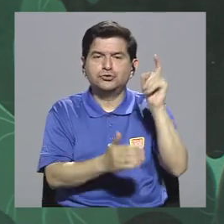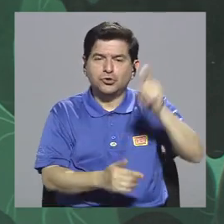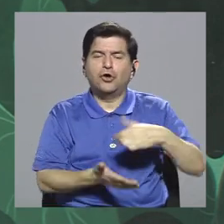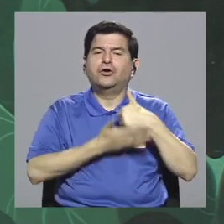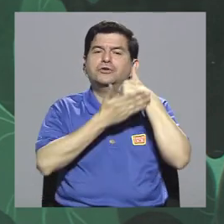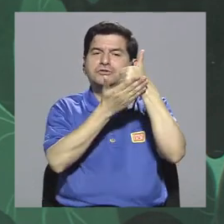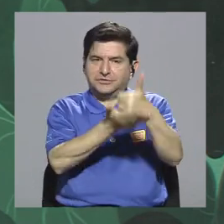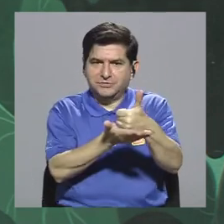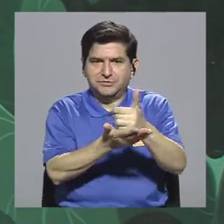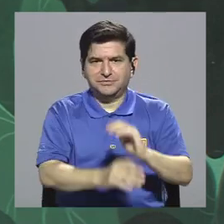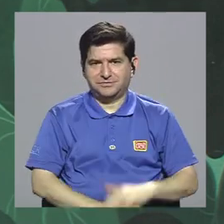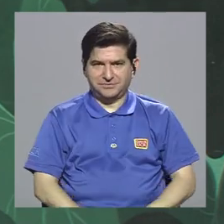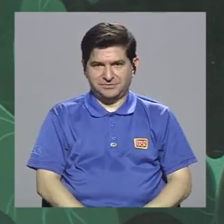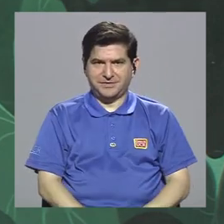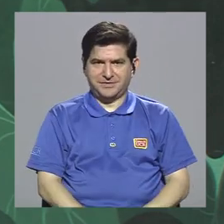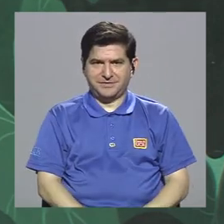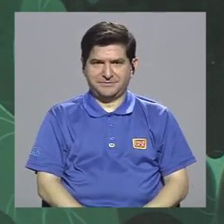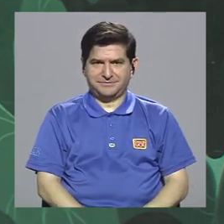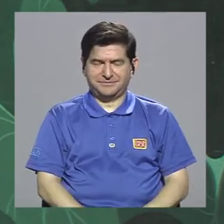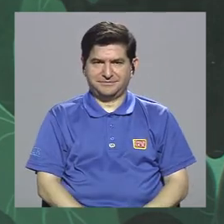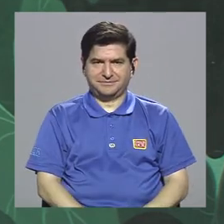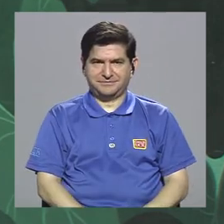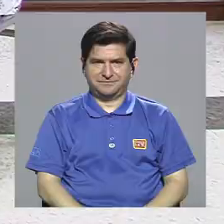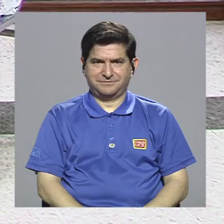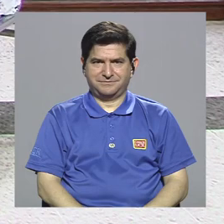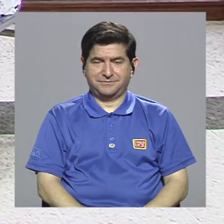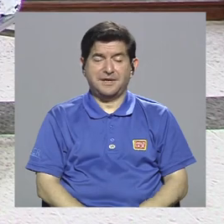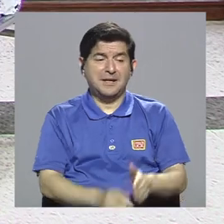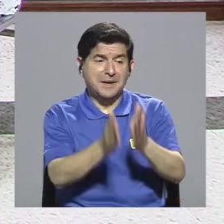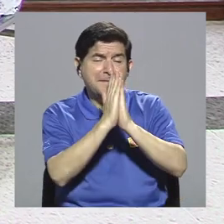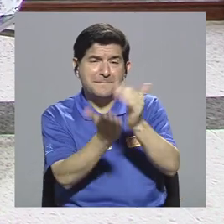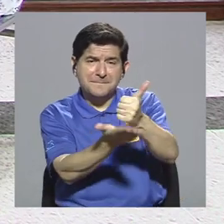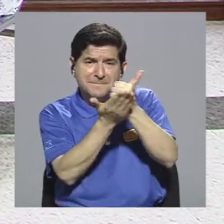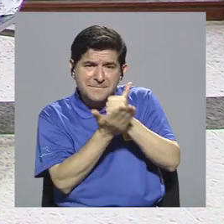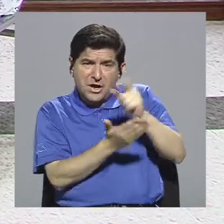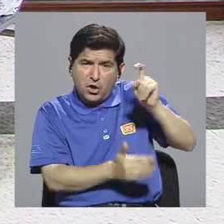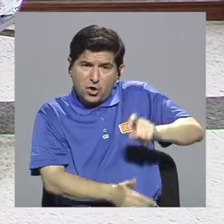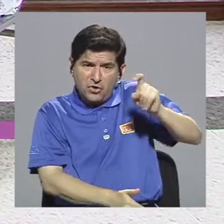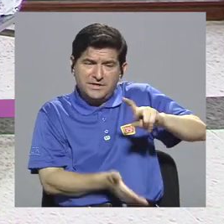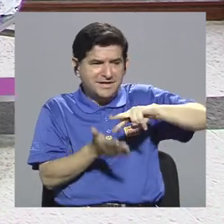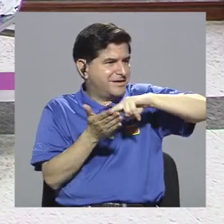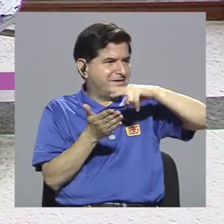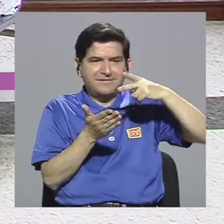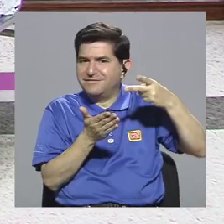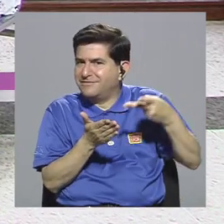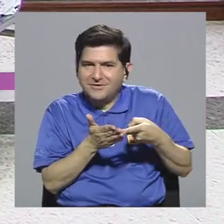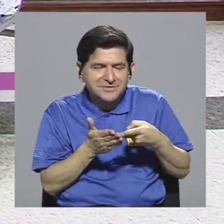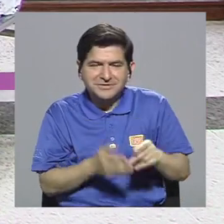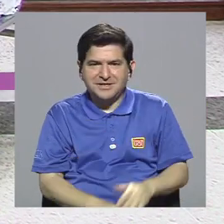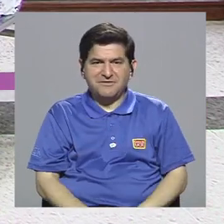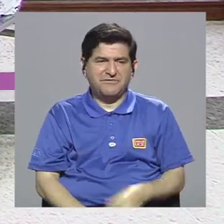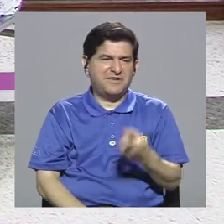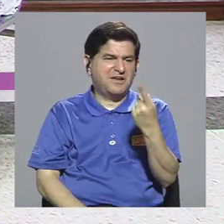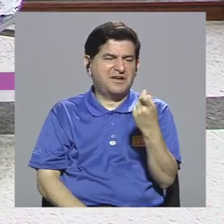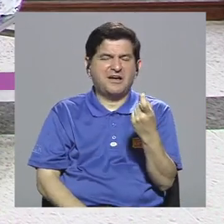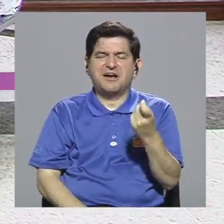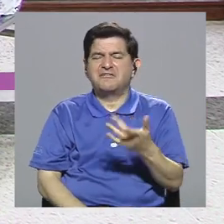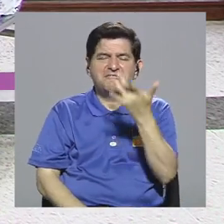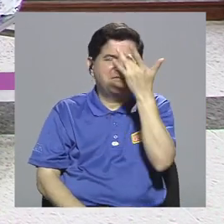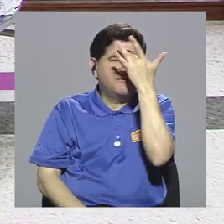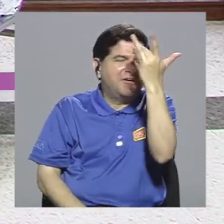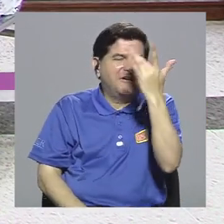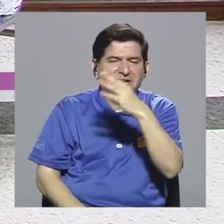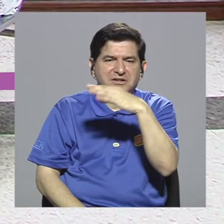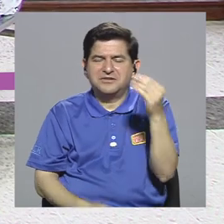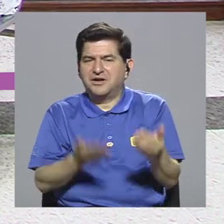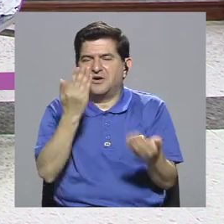algún momento y que el pedir ayuda y el necesitarla no cruza ni por falta de inteligencia, ni por